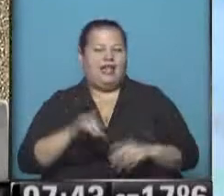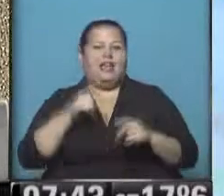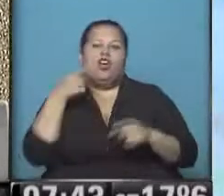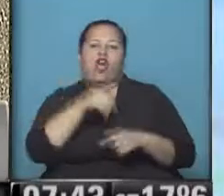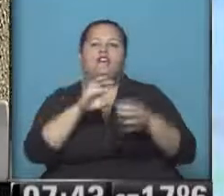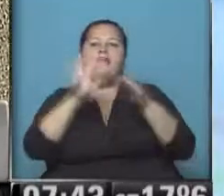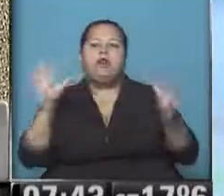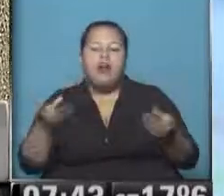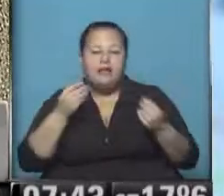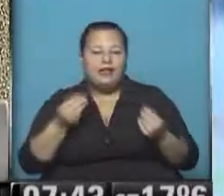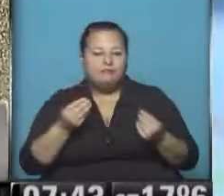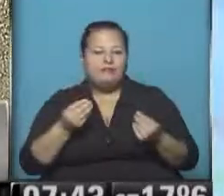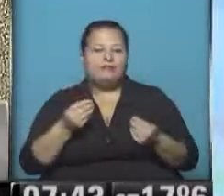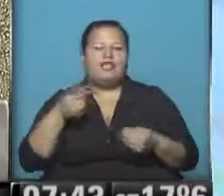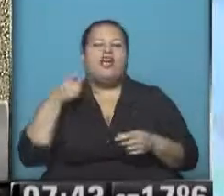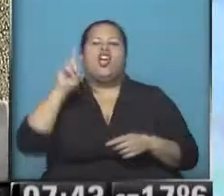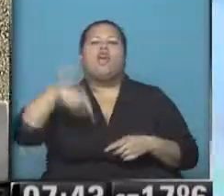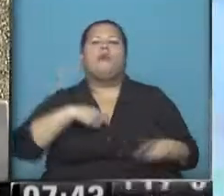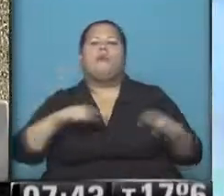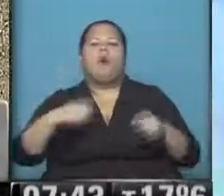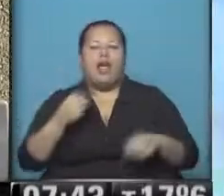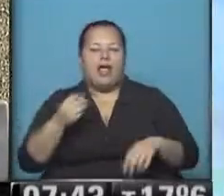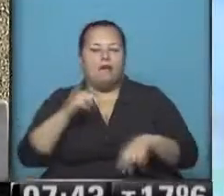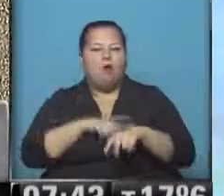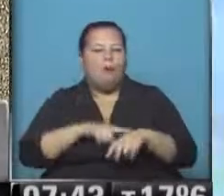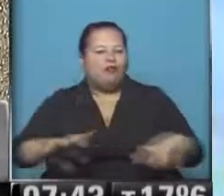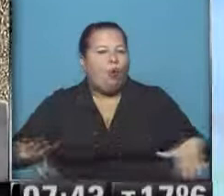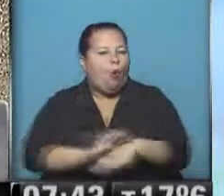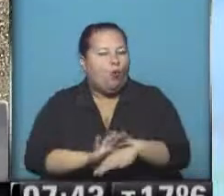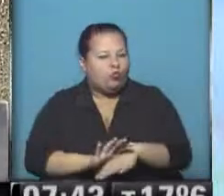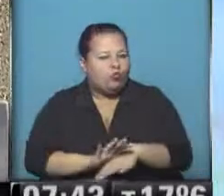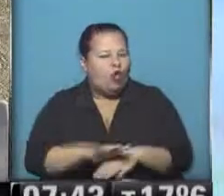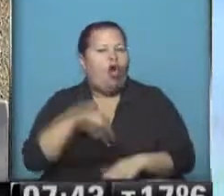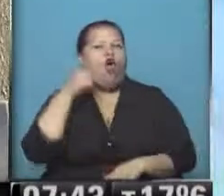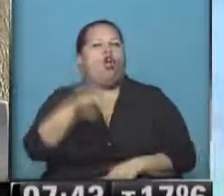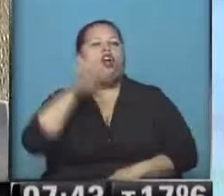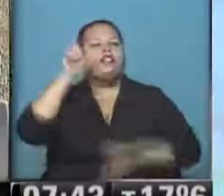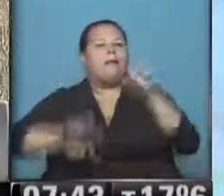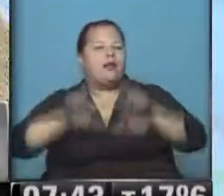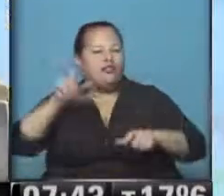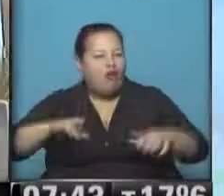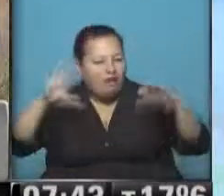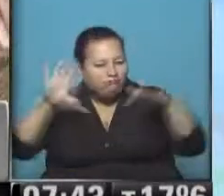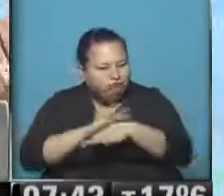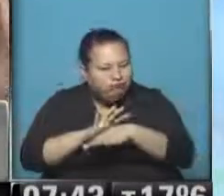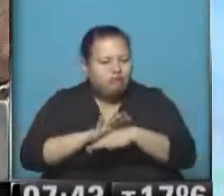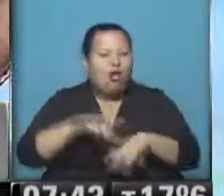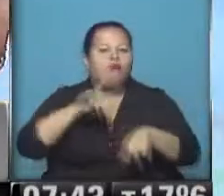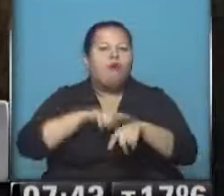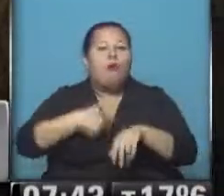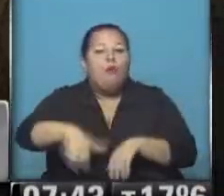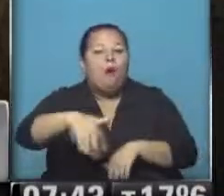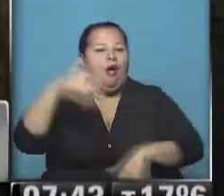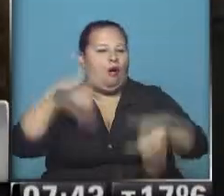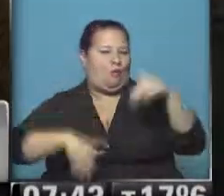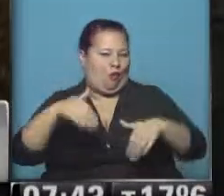dispositivos antidemocráticos que son accionados en momentos precisos y contra personas precisas y en procedimientos